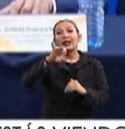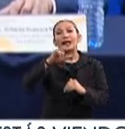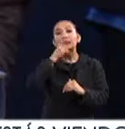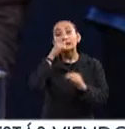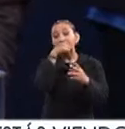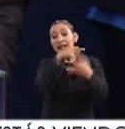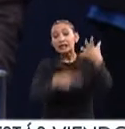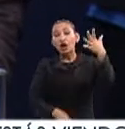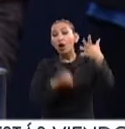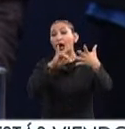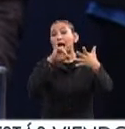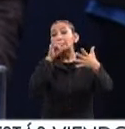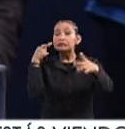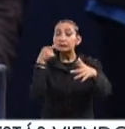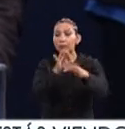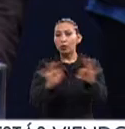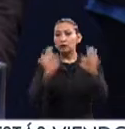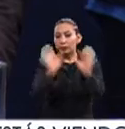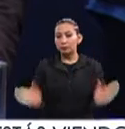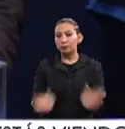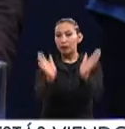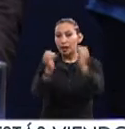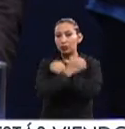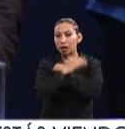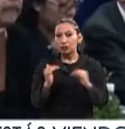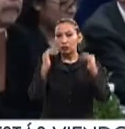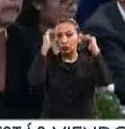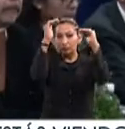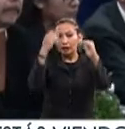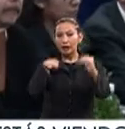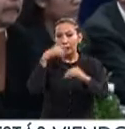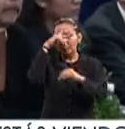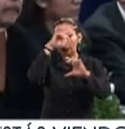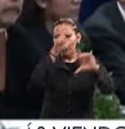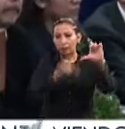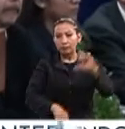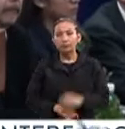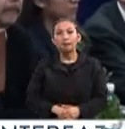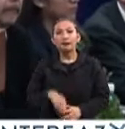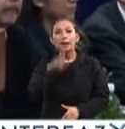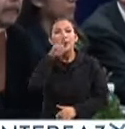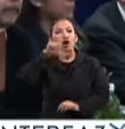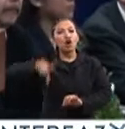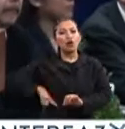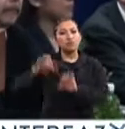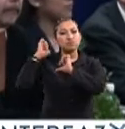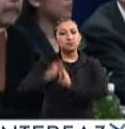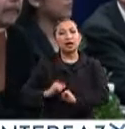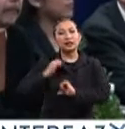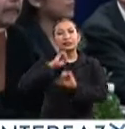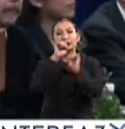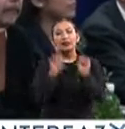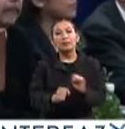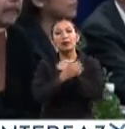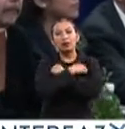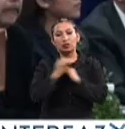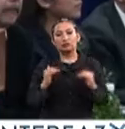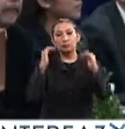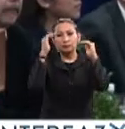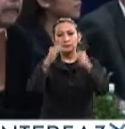plantea 5 ejes estratégicos para el impulso de la educación superior en el país. Mejor gobernanza del sistema de educación